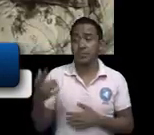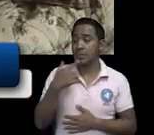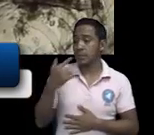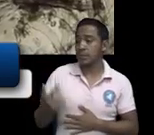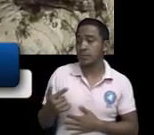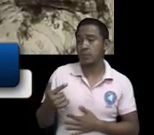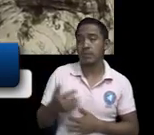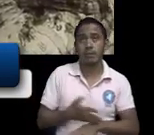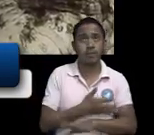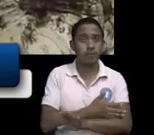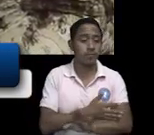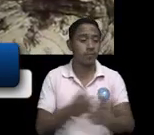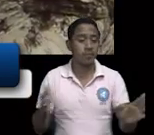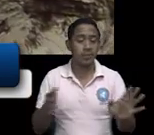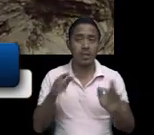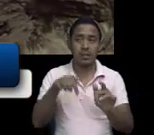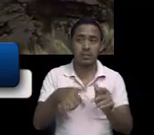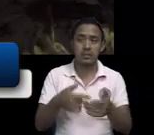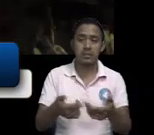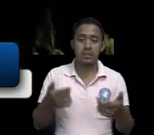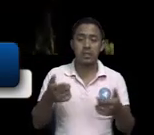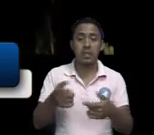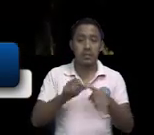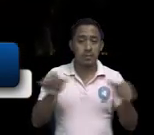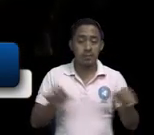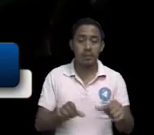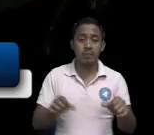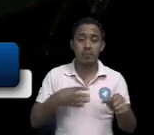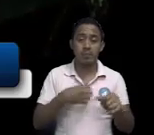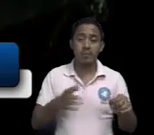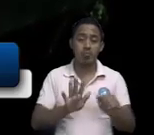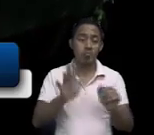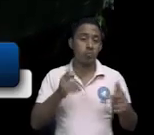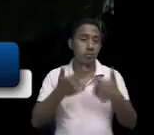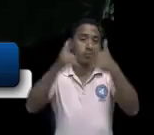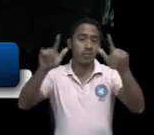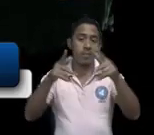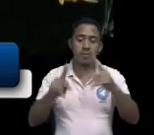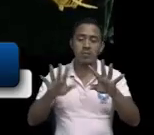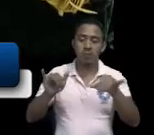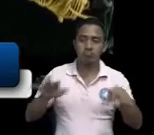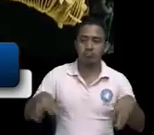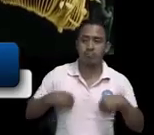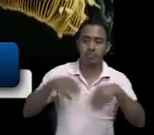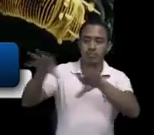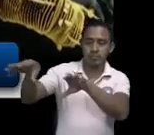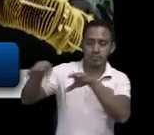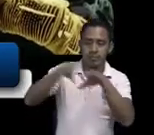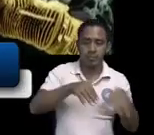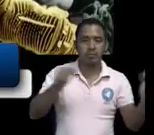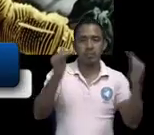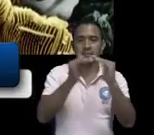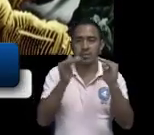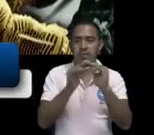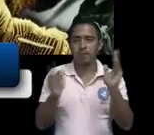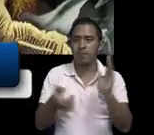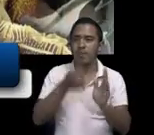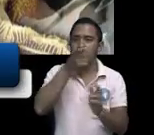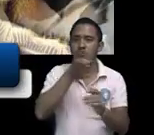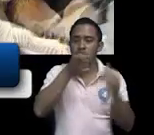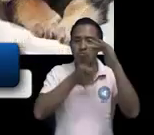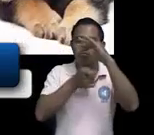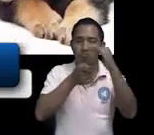dijo de que son animales silvestres, pero nosotros los hemos adoptado como parte del hogar. ¿Qué